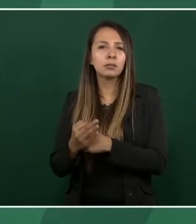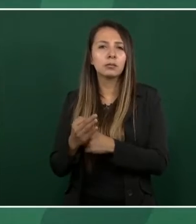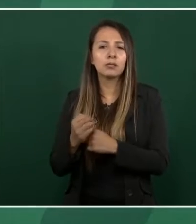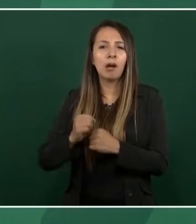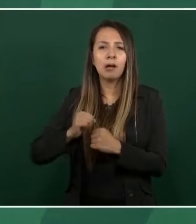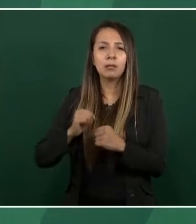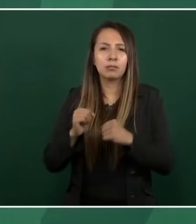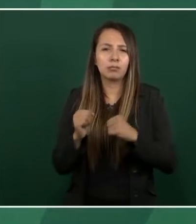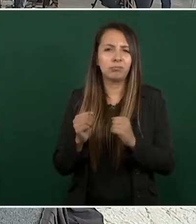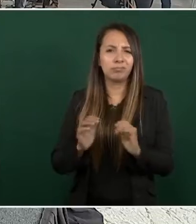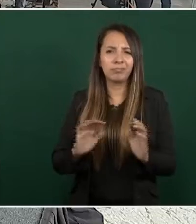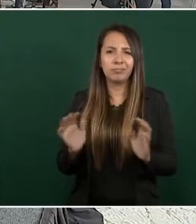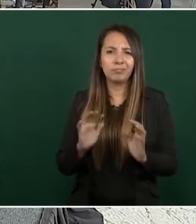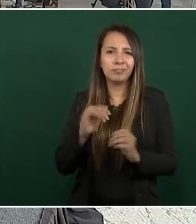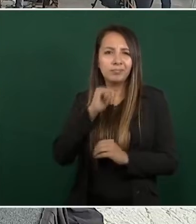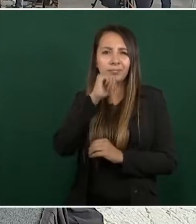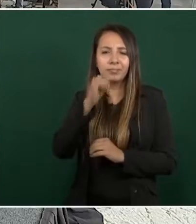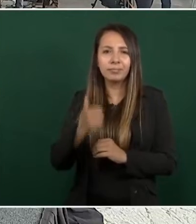influyentismo